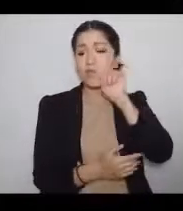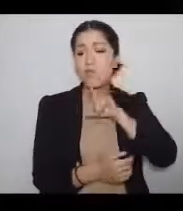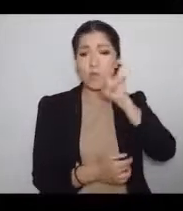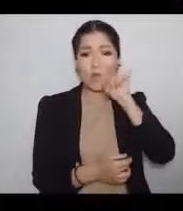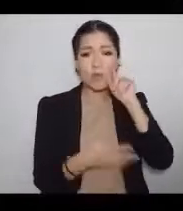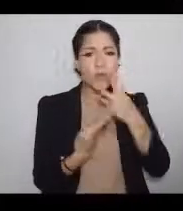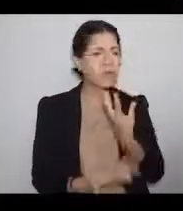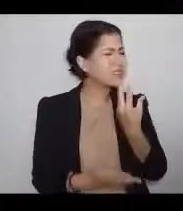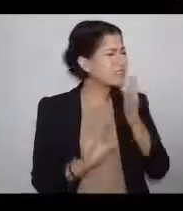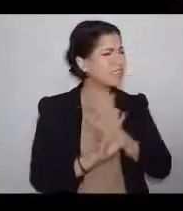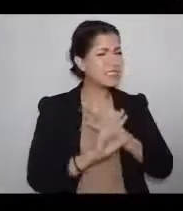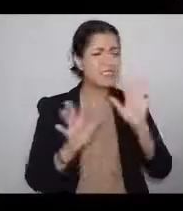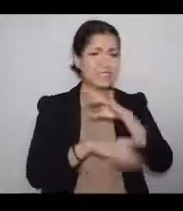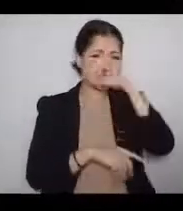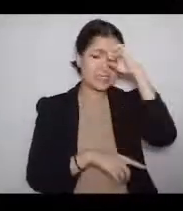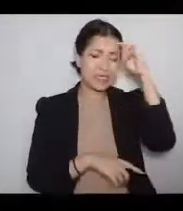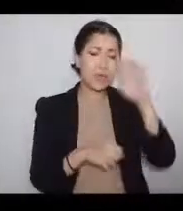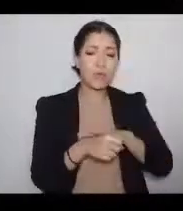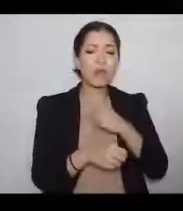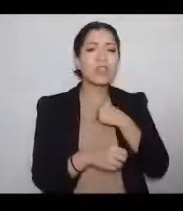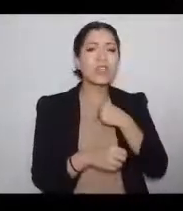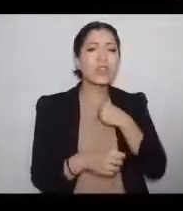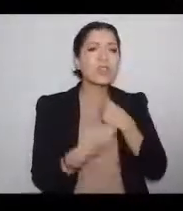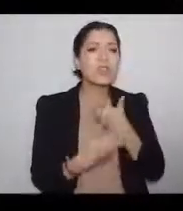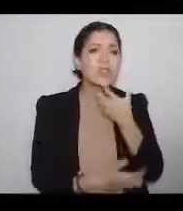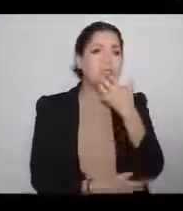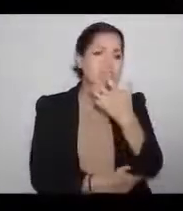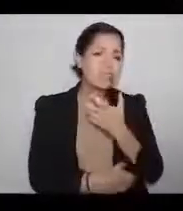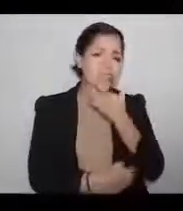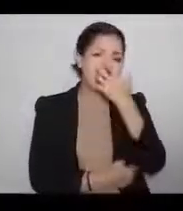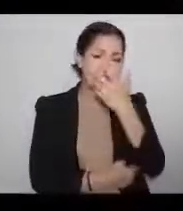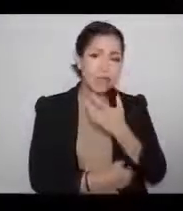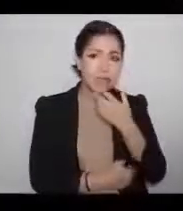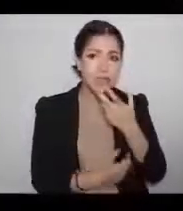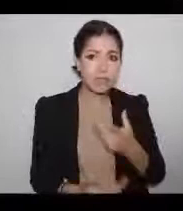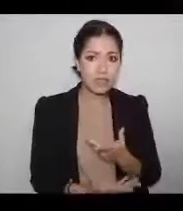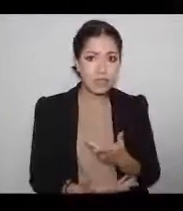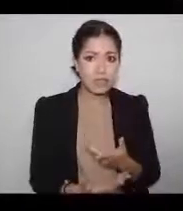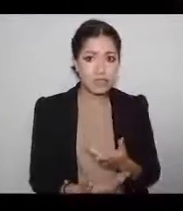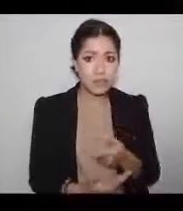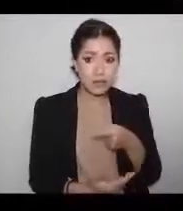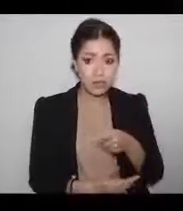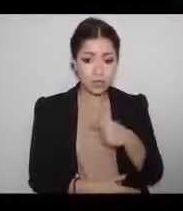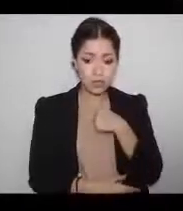agua calma. Pensó que eso me ayudaría. ¿Qué sucedió? Casi muero.